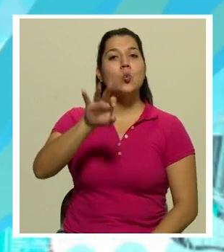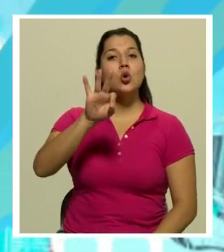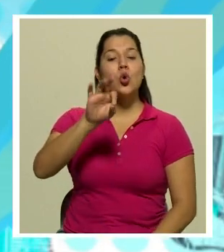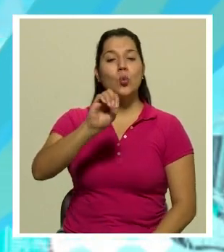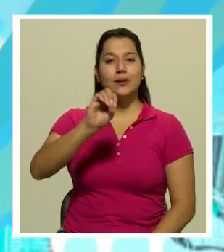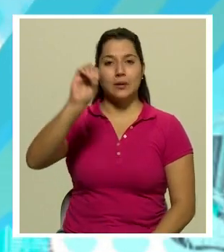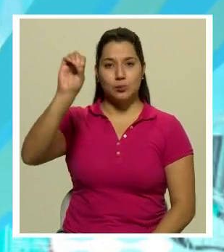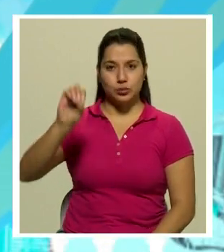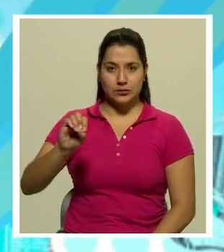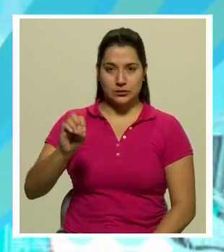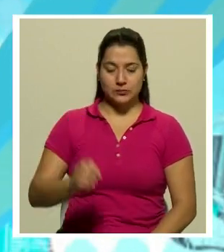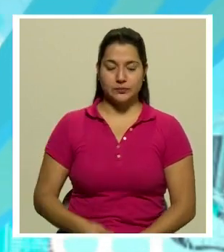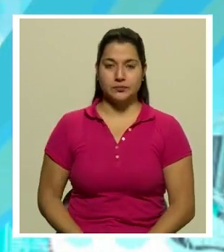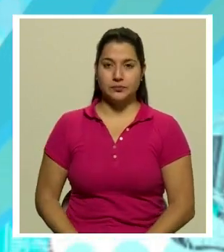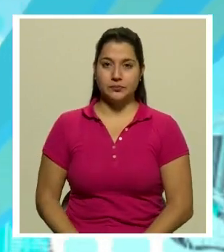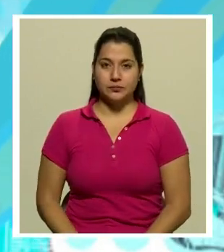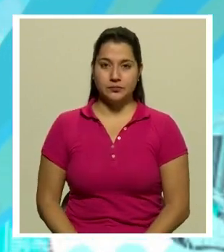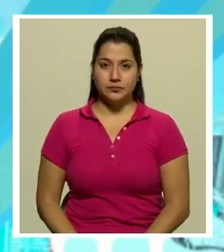3,90%.